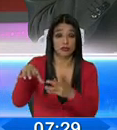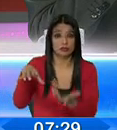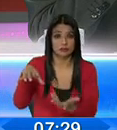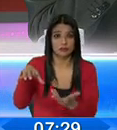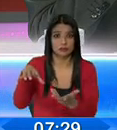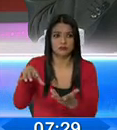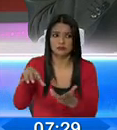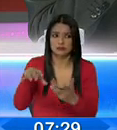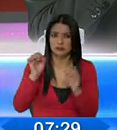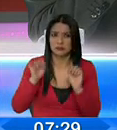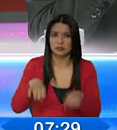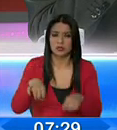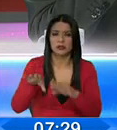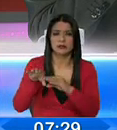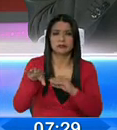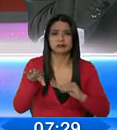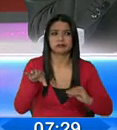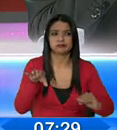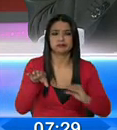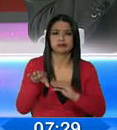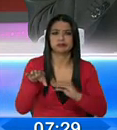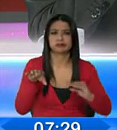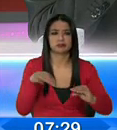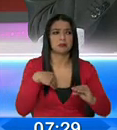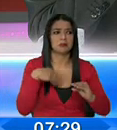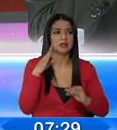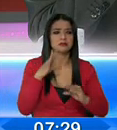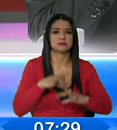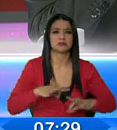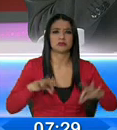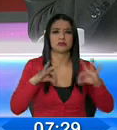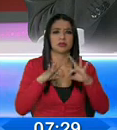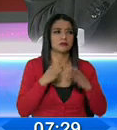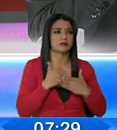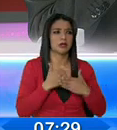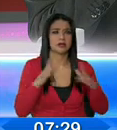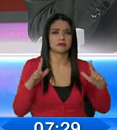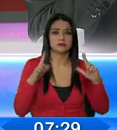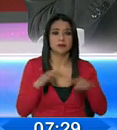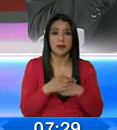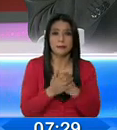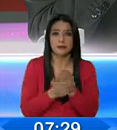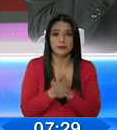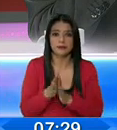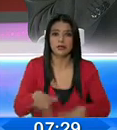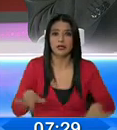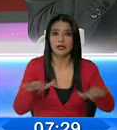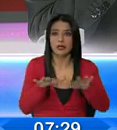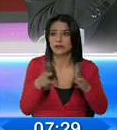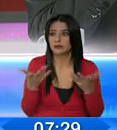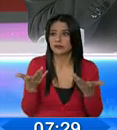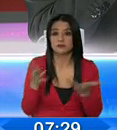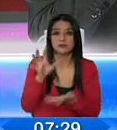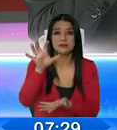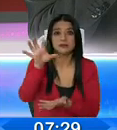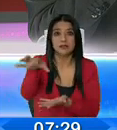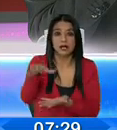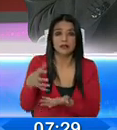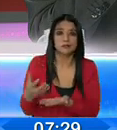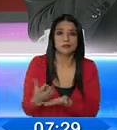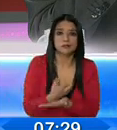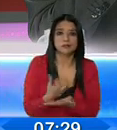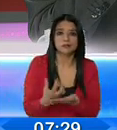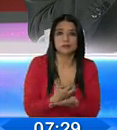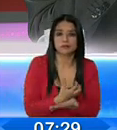un escenario donde los intereses protervos de sectores que aprovechan de la función pública lesionan los intereses para los cuales